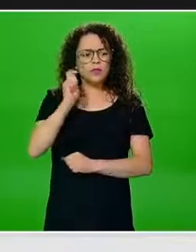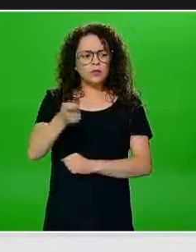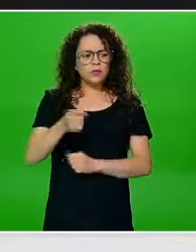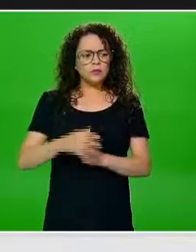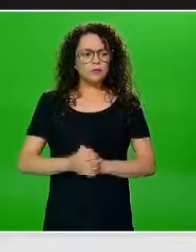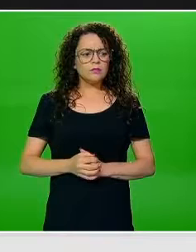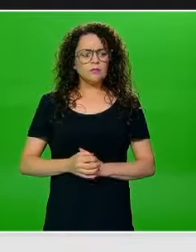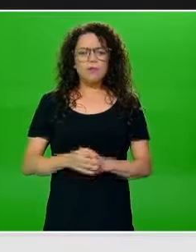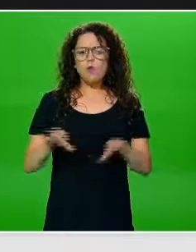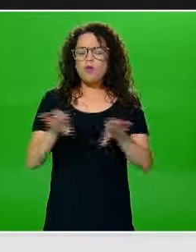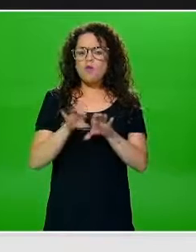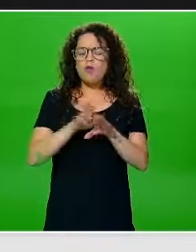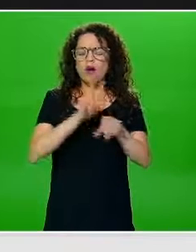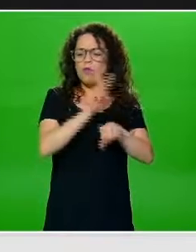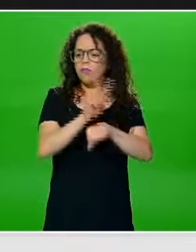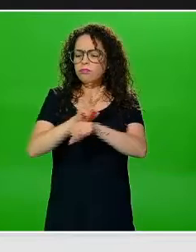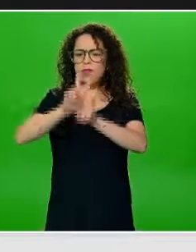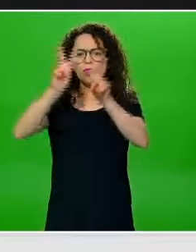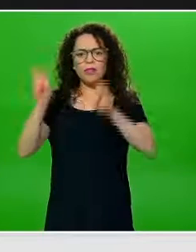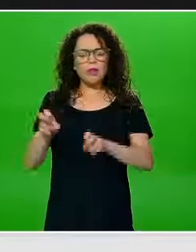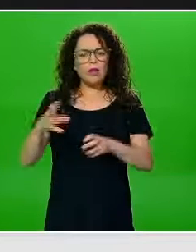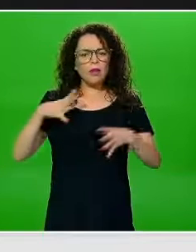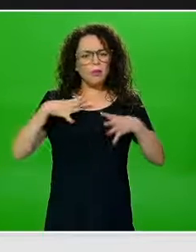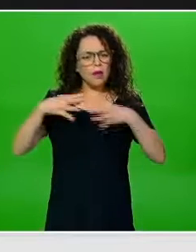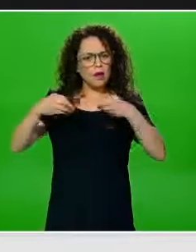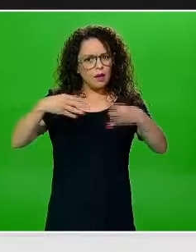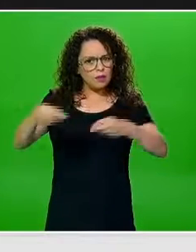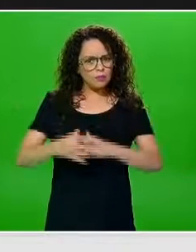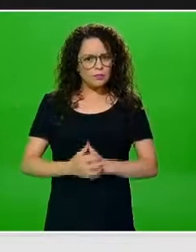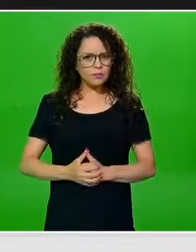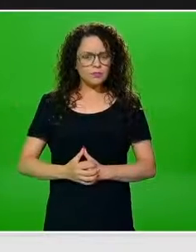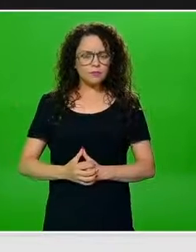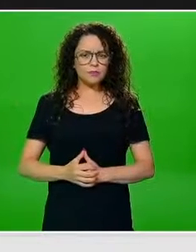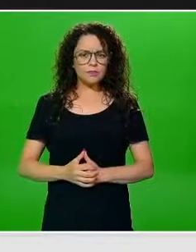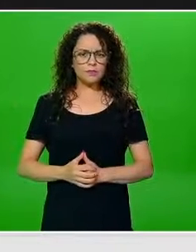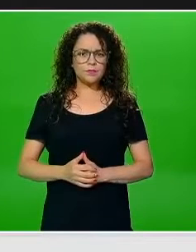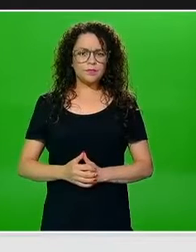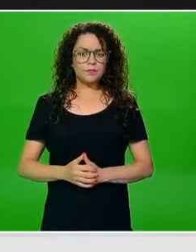de Vigilancia Epidemiológica en Enfermedades Transmisibles.